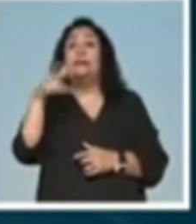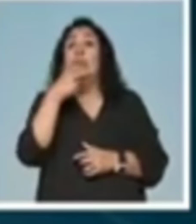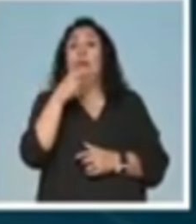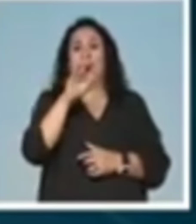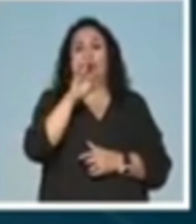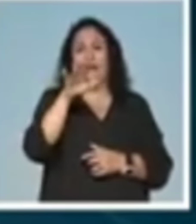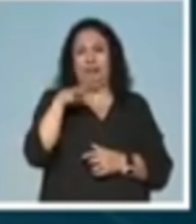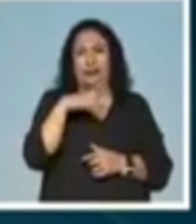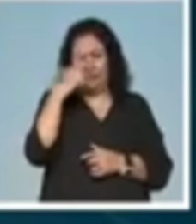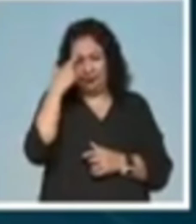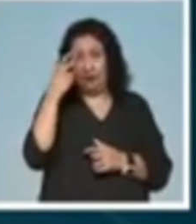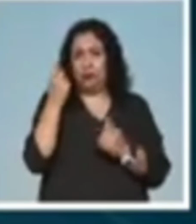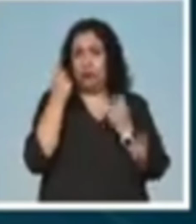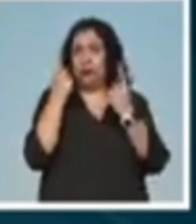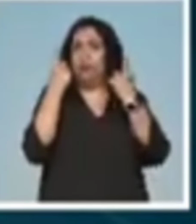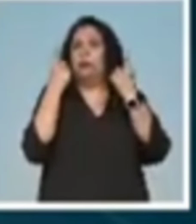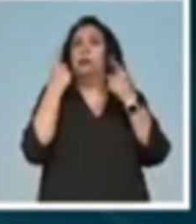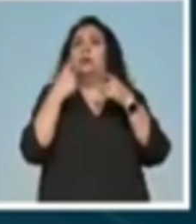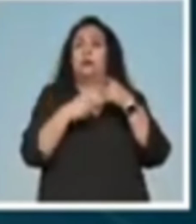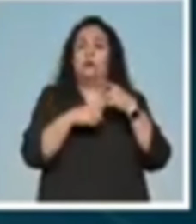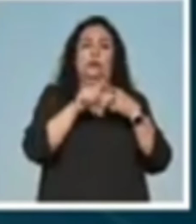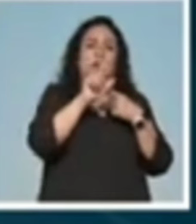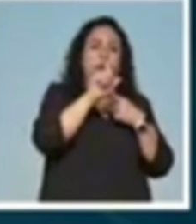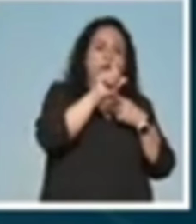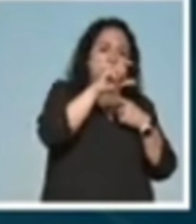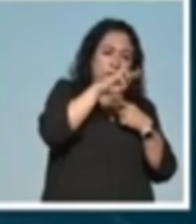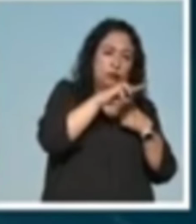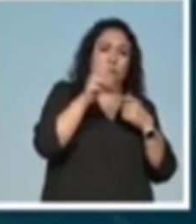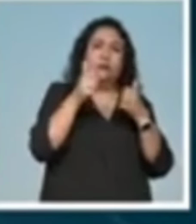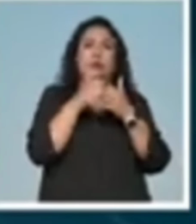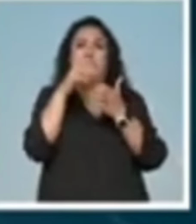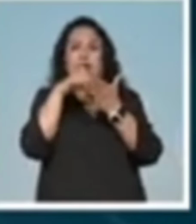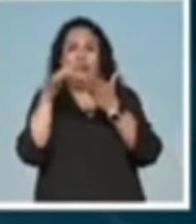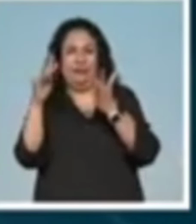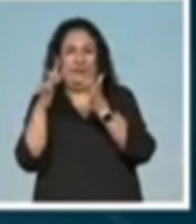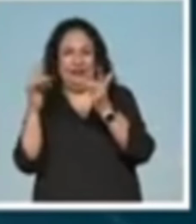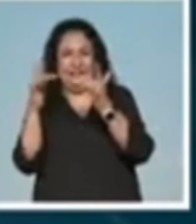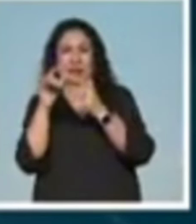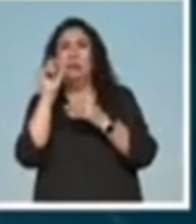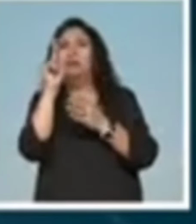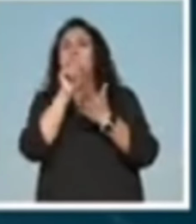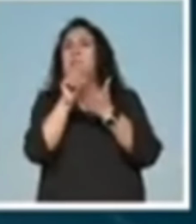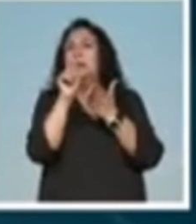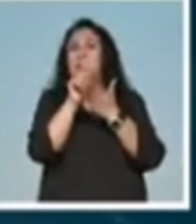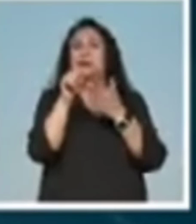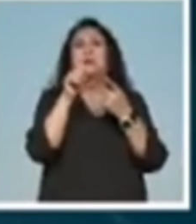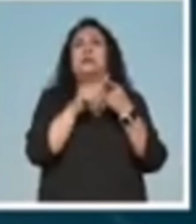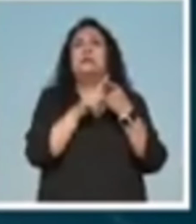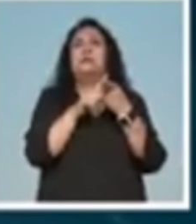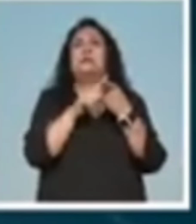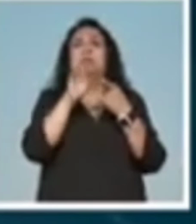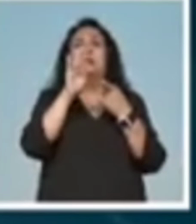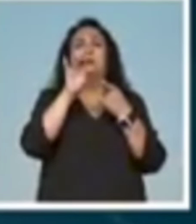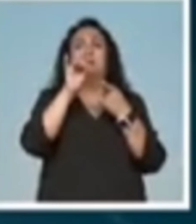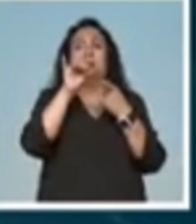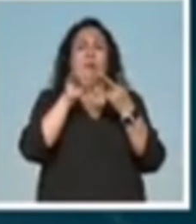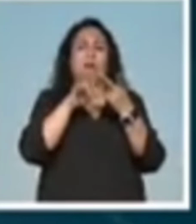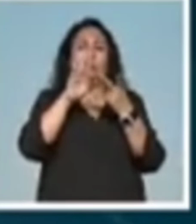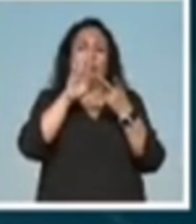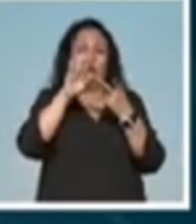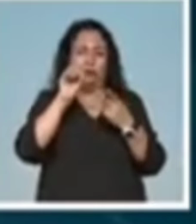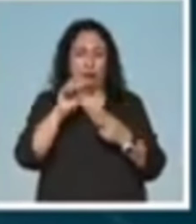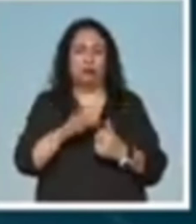Bradú recordó los lazos de admiración que tenía Álvaro Mutis con la literatura francesa y con escritores como Baudelaire y